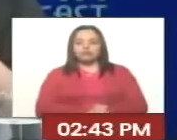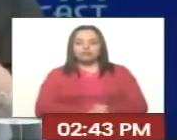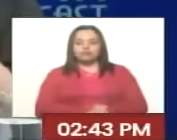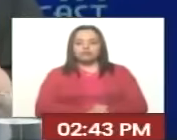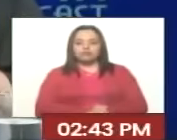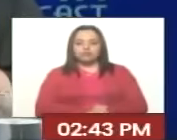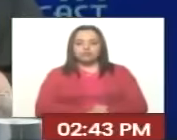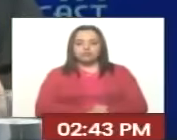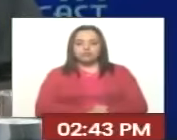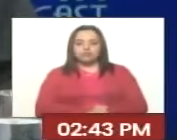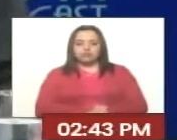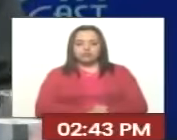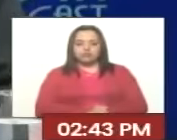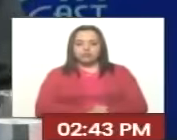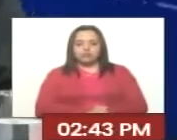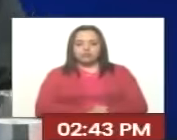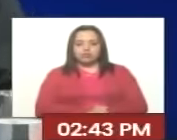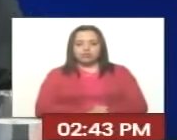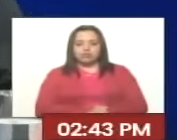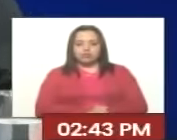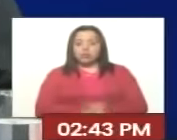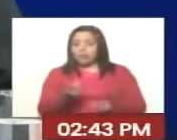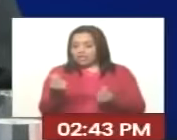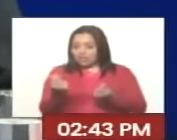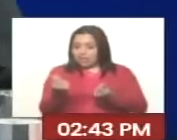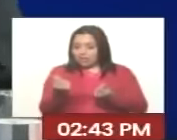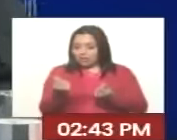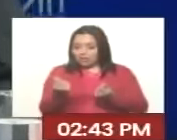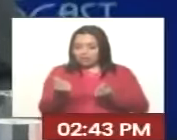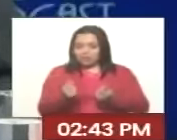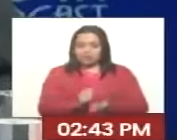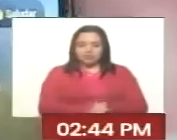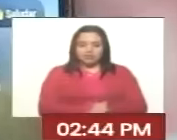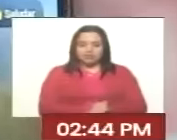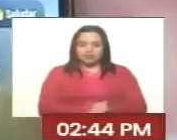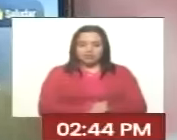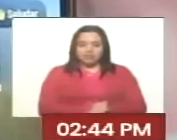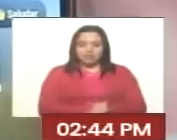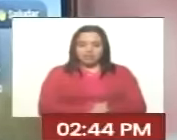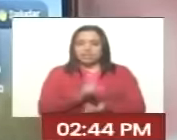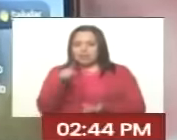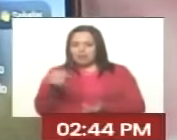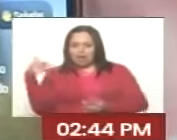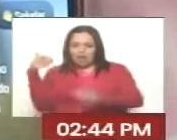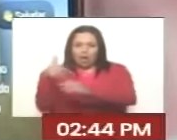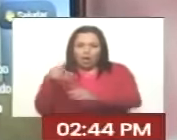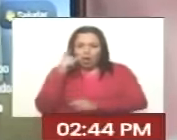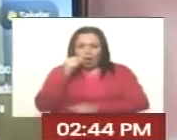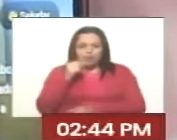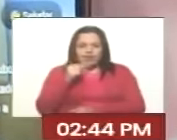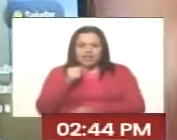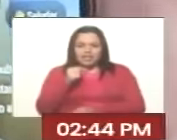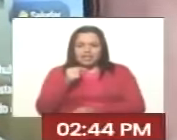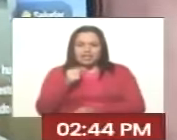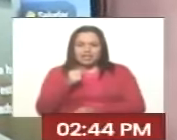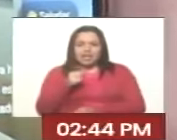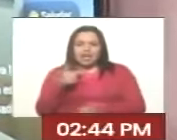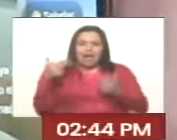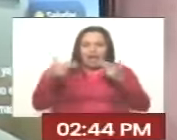Carlos Molnar, por dinero. Y contra el propio Cancerbero también por dinero. sea, una